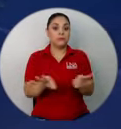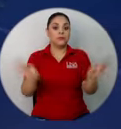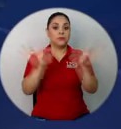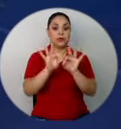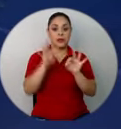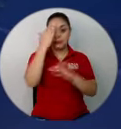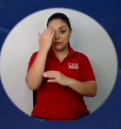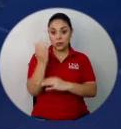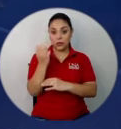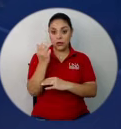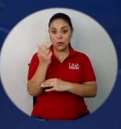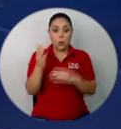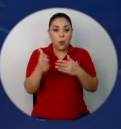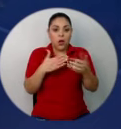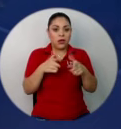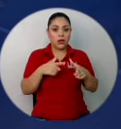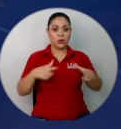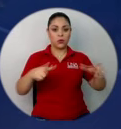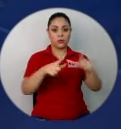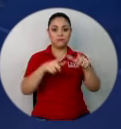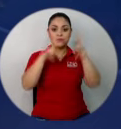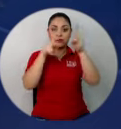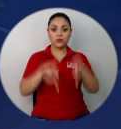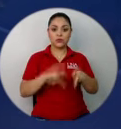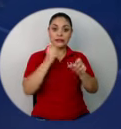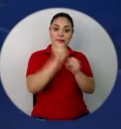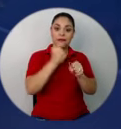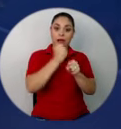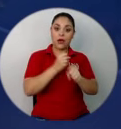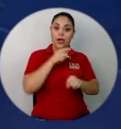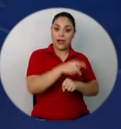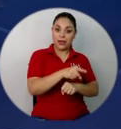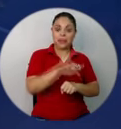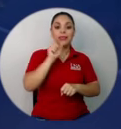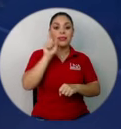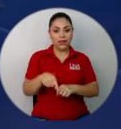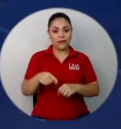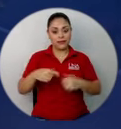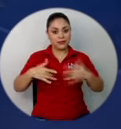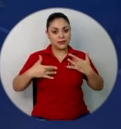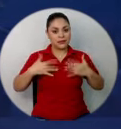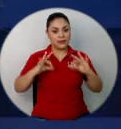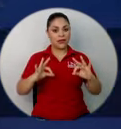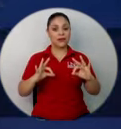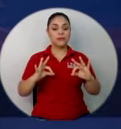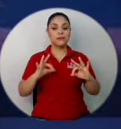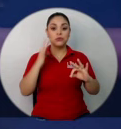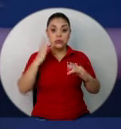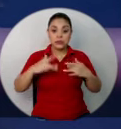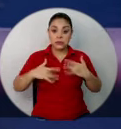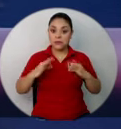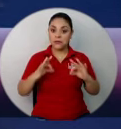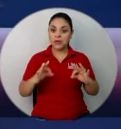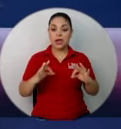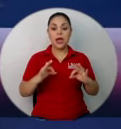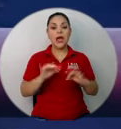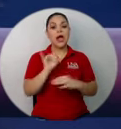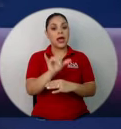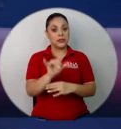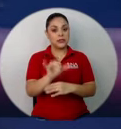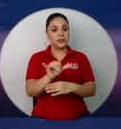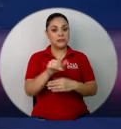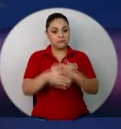una persona esté, tiene que estar bien. Porque en la medida en que esté bien, pues así será su vida cotidiana,